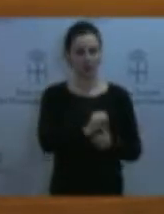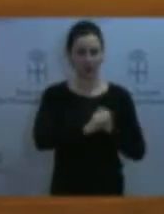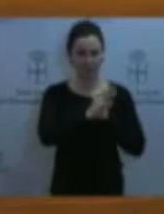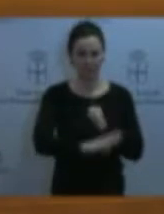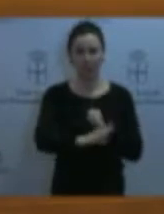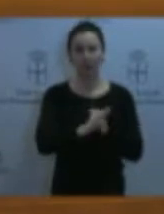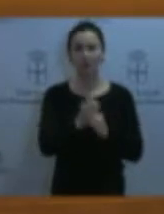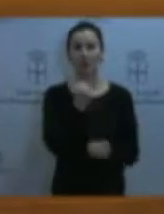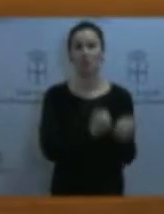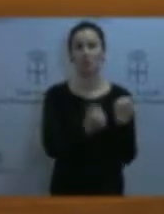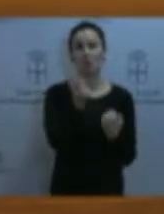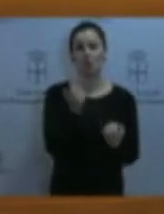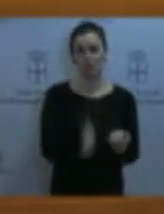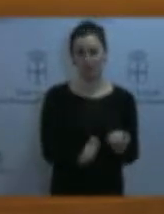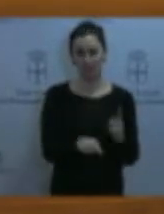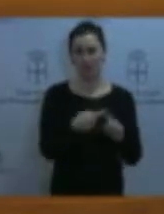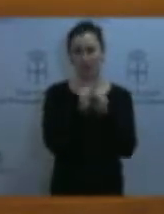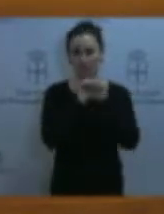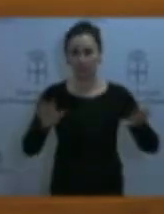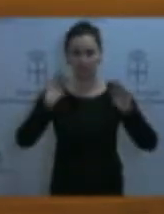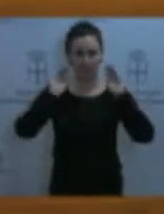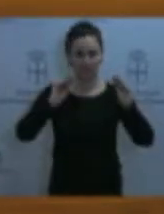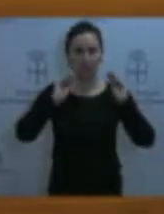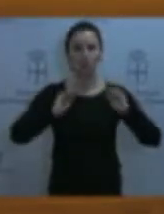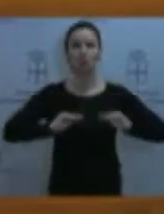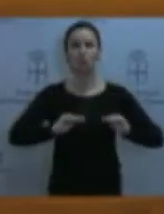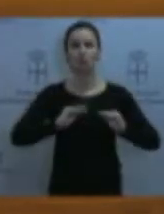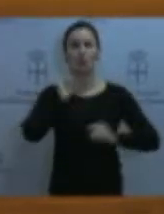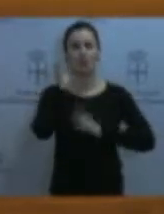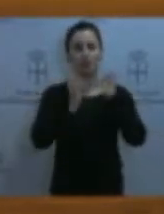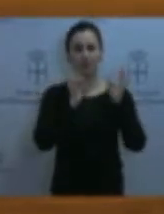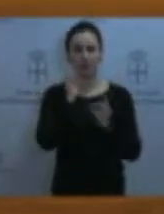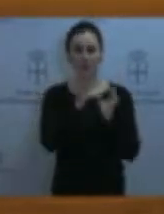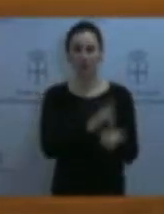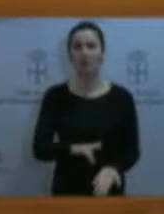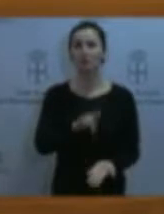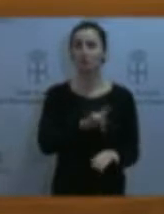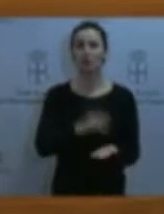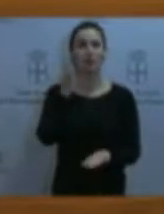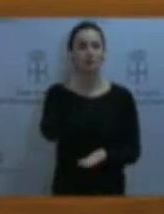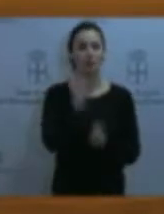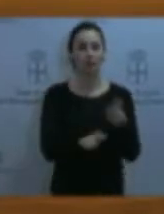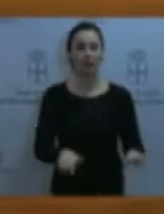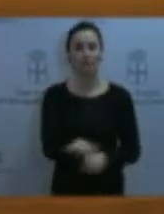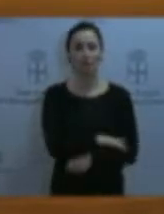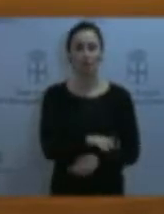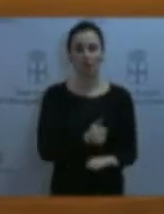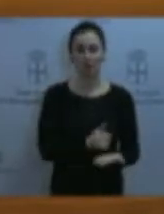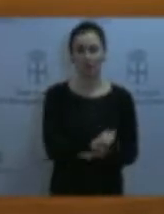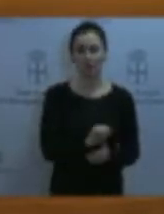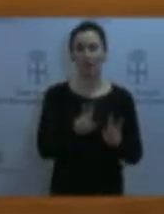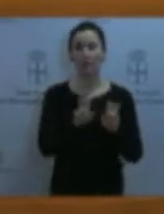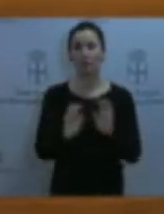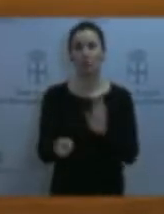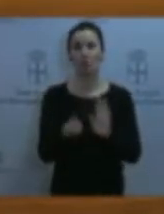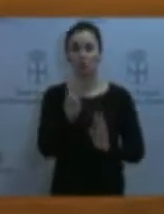y promoción de las actividades llevadas a cabo por mujeres en este espacio. El título 2 aborda medidas muy